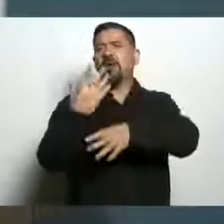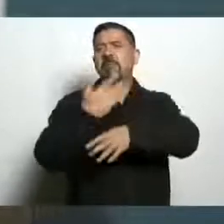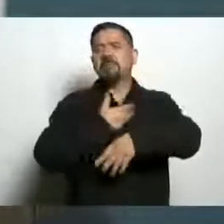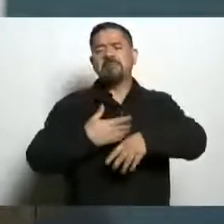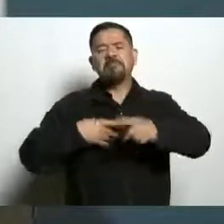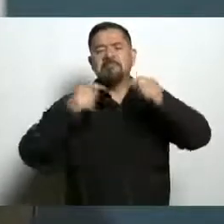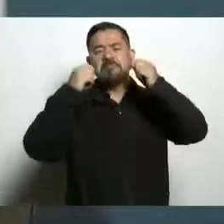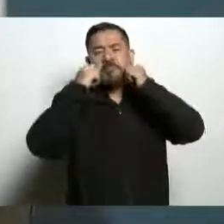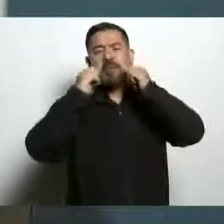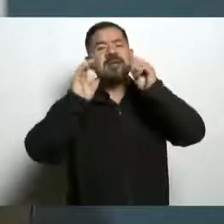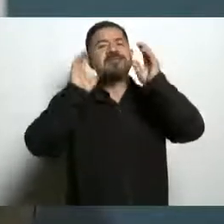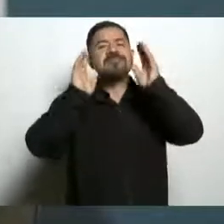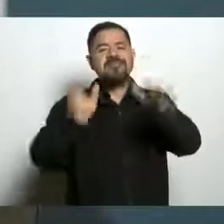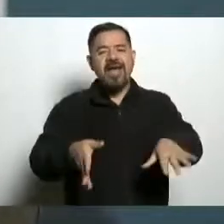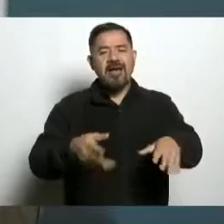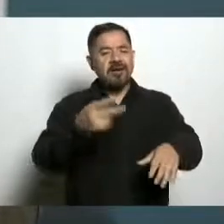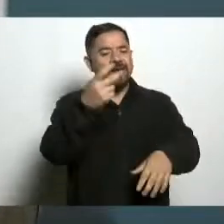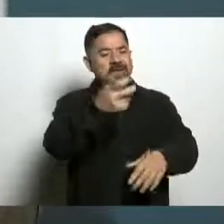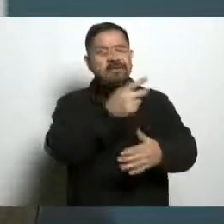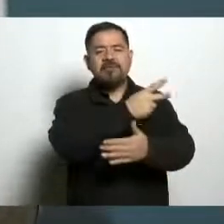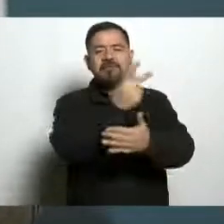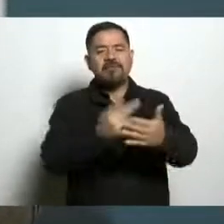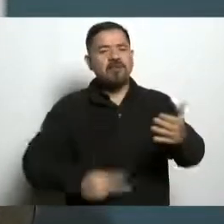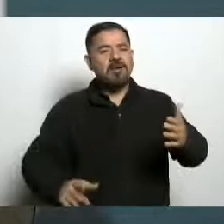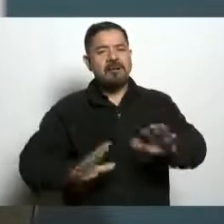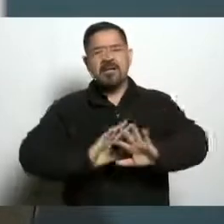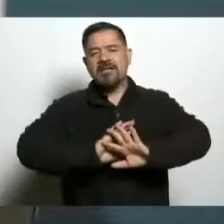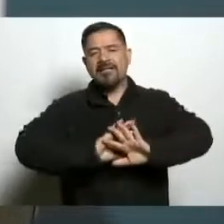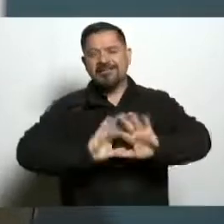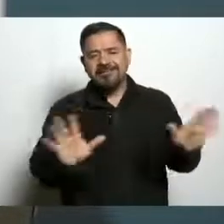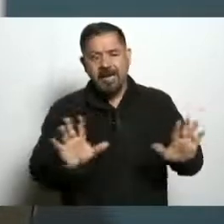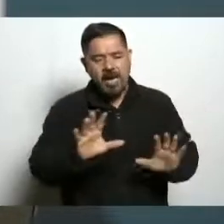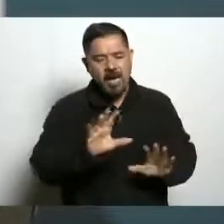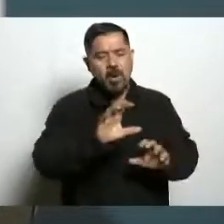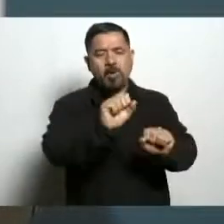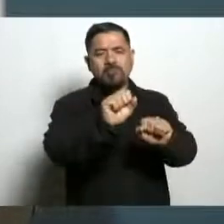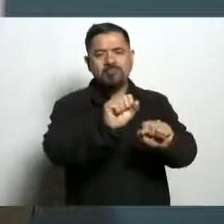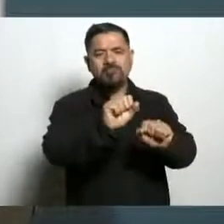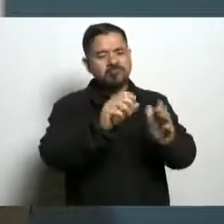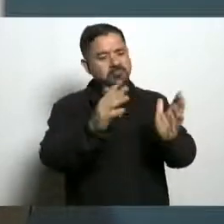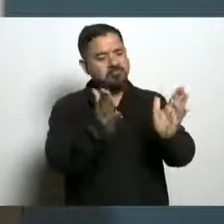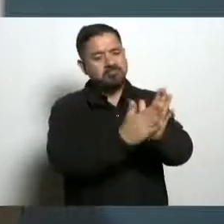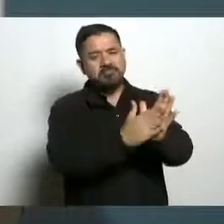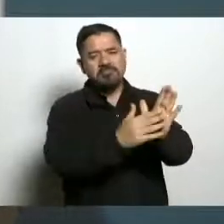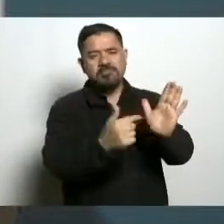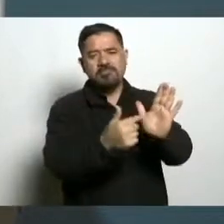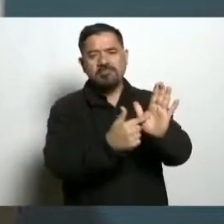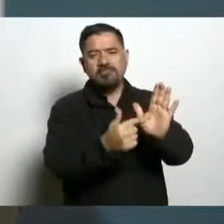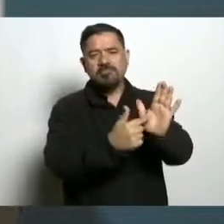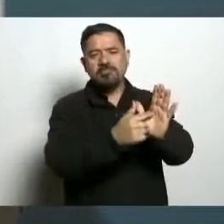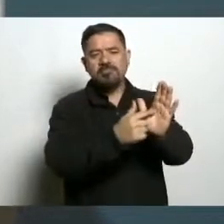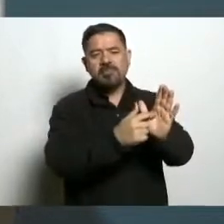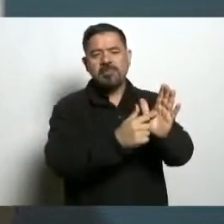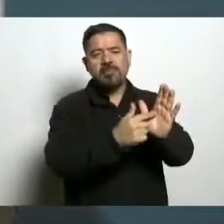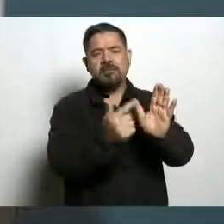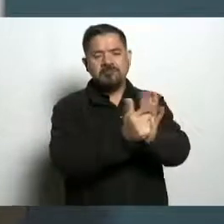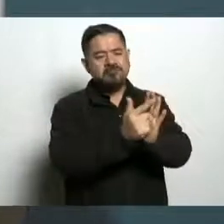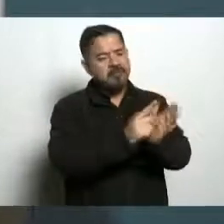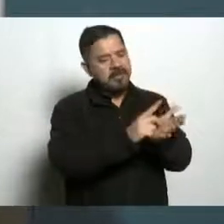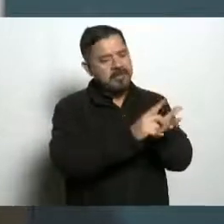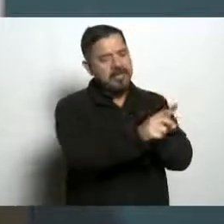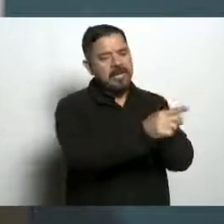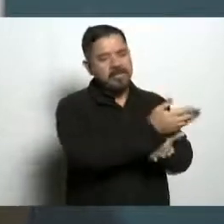ya estos programas se convierten en derechos constitucionales.